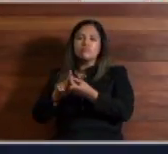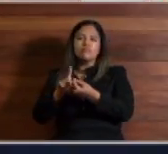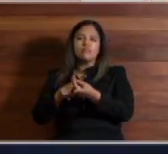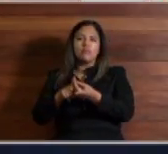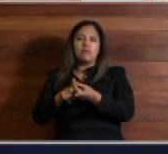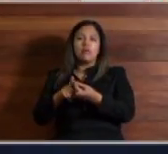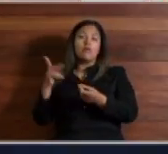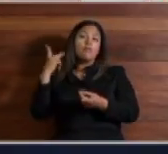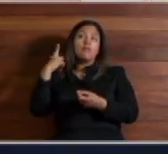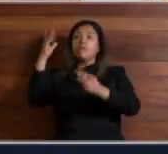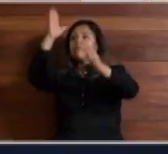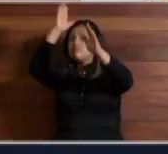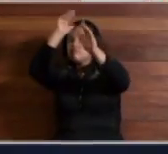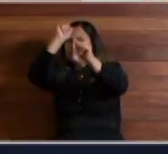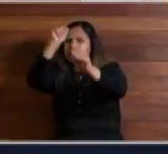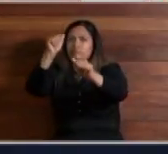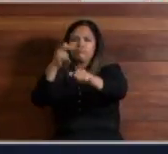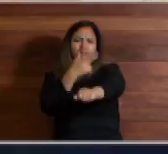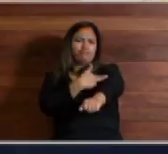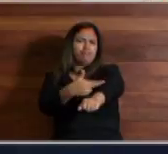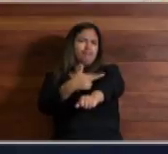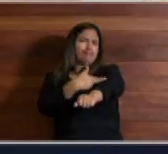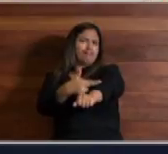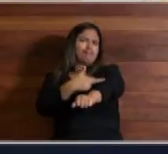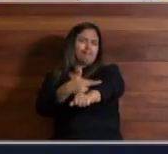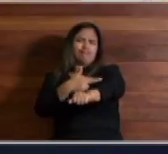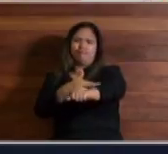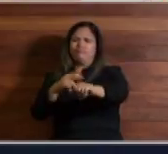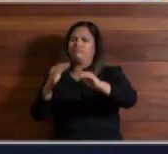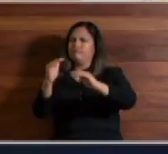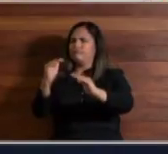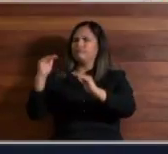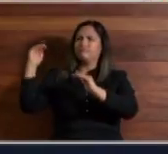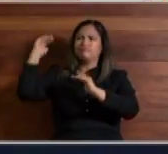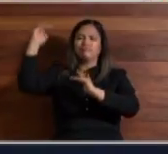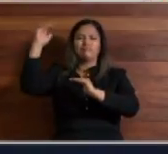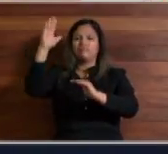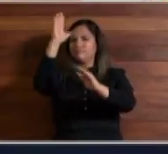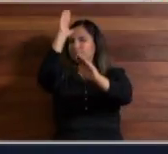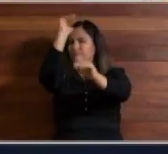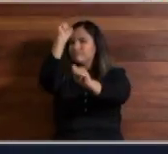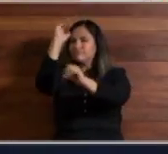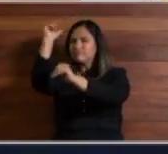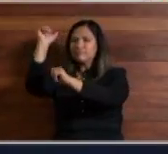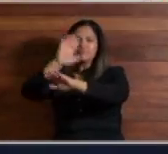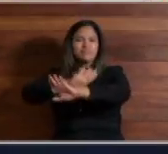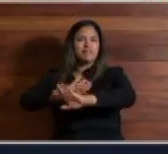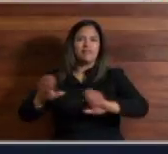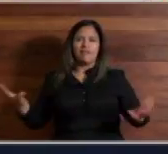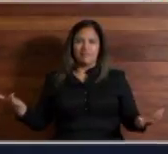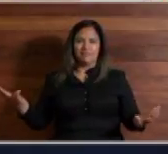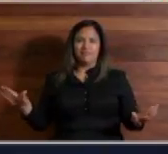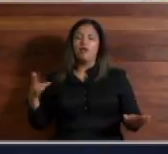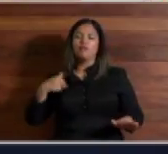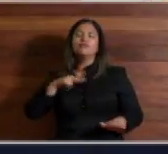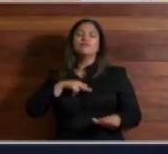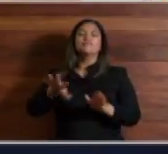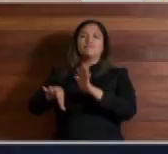pacto político de los grupos más organizados de la sociedad mexicana con el poder que democráticamente hemos elegido.